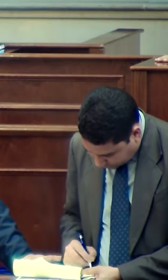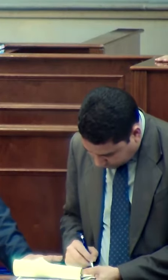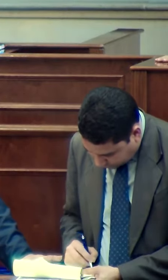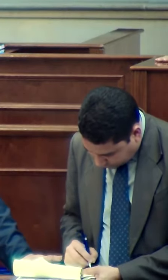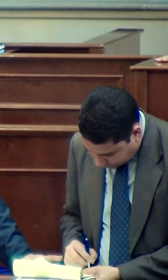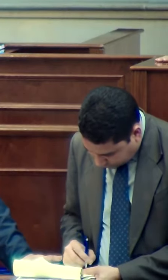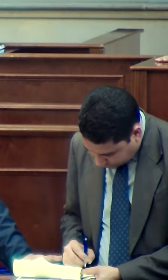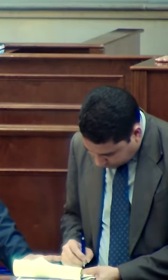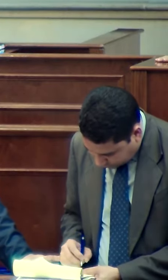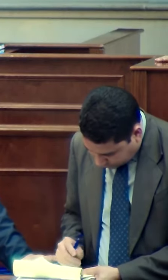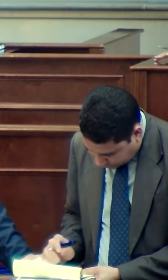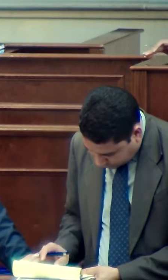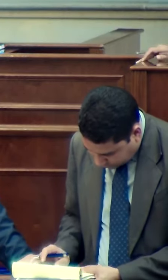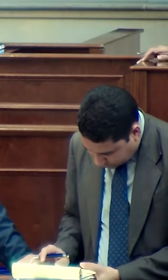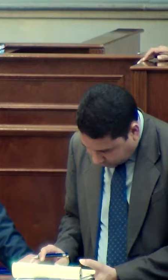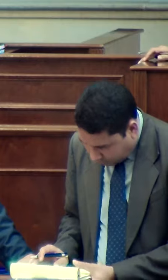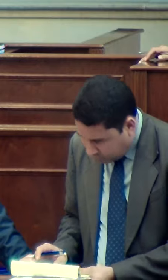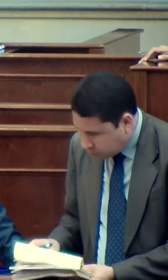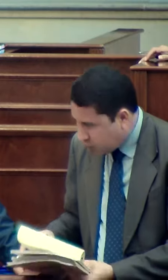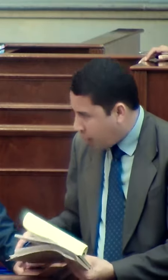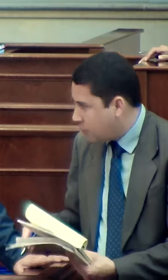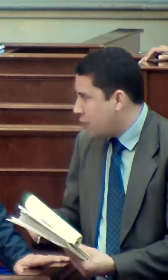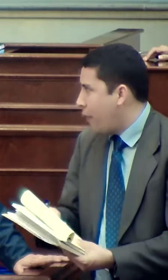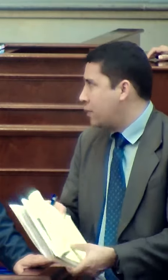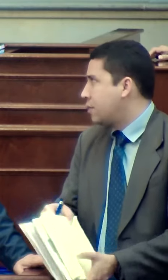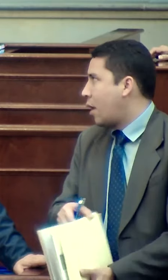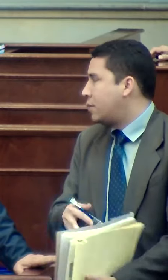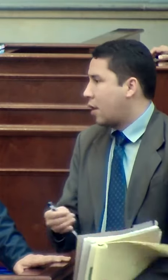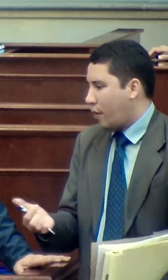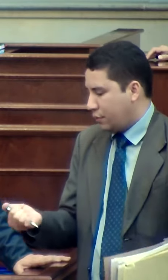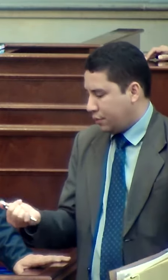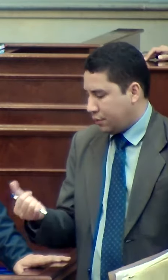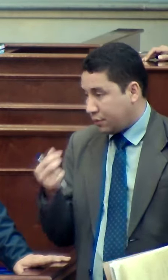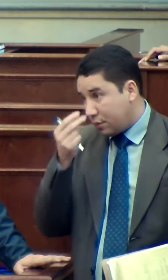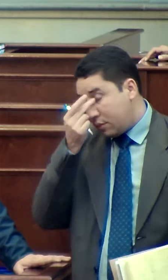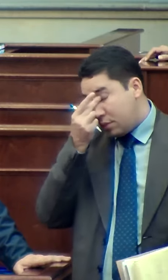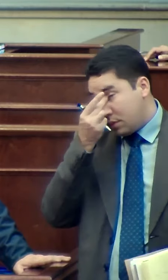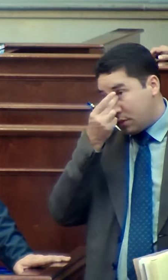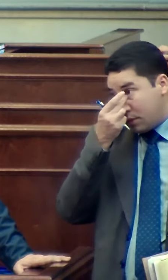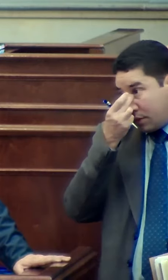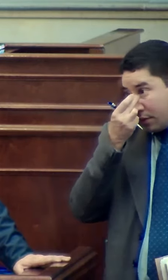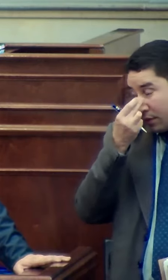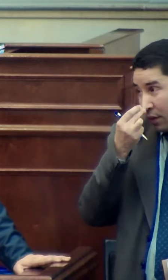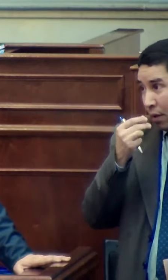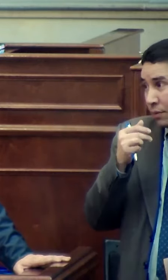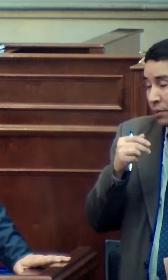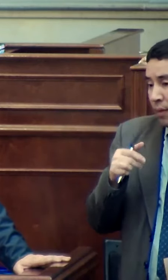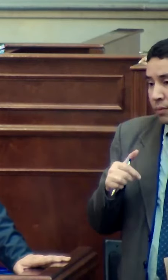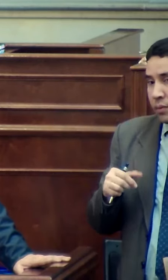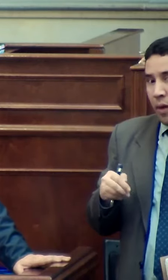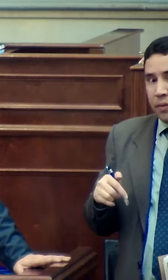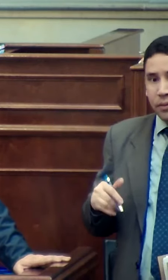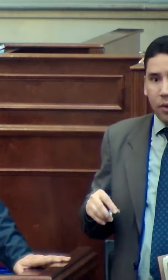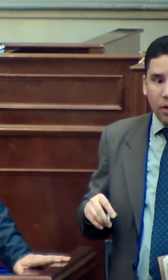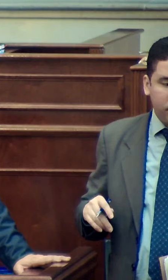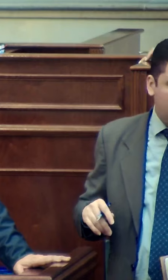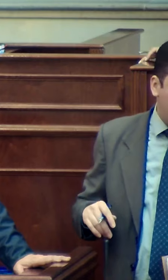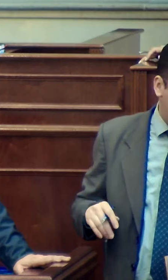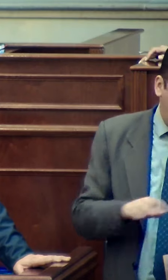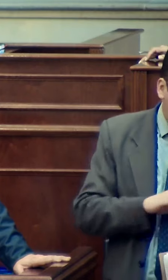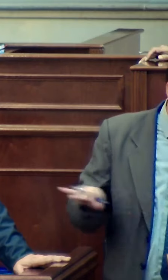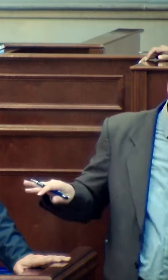despedirle a la plenaria que como es es un acto legislativo que obedece también a una al cumplimiento de una sentencia de la